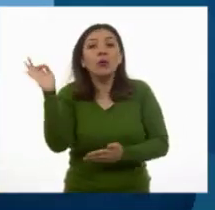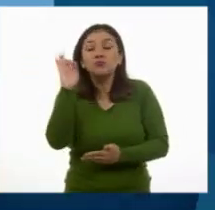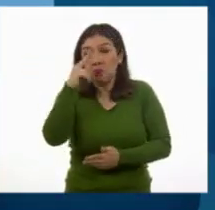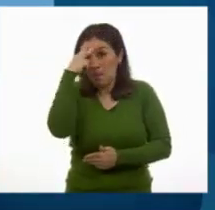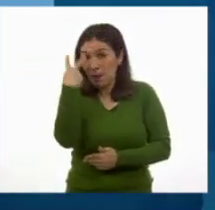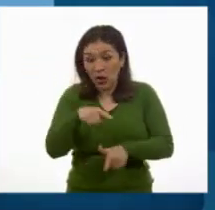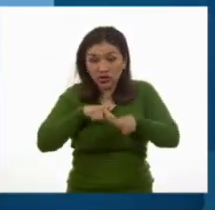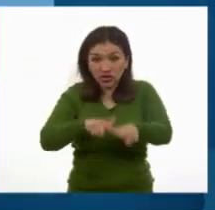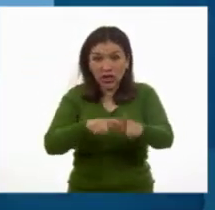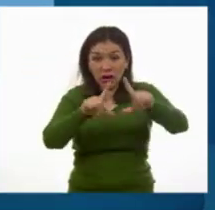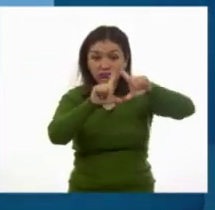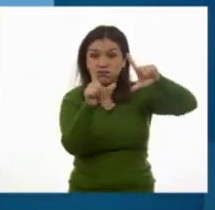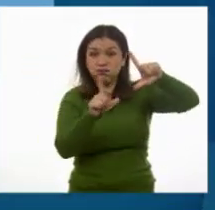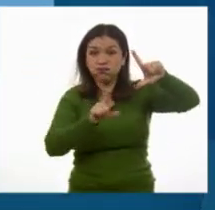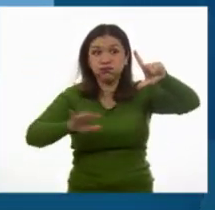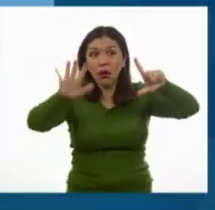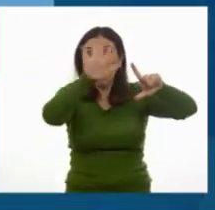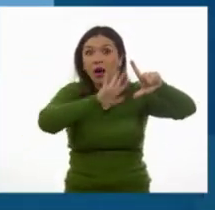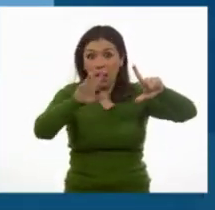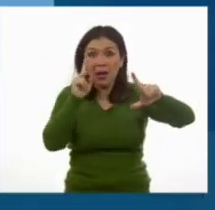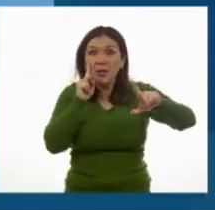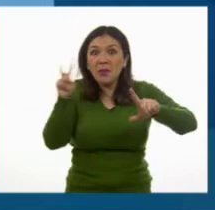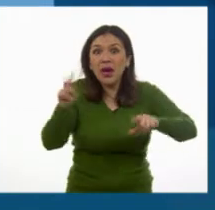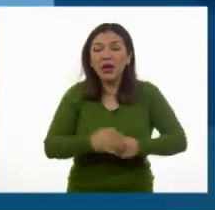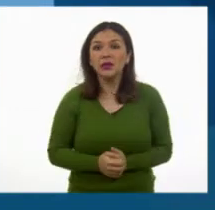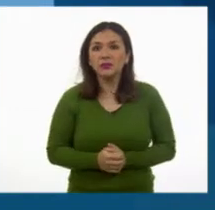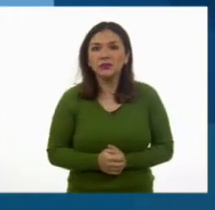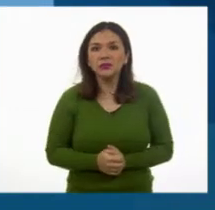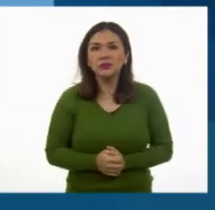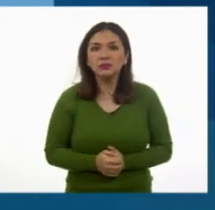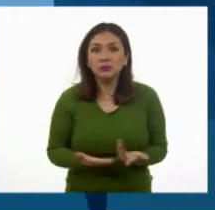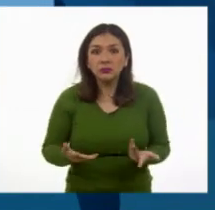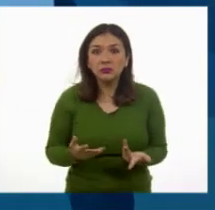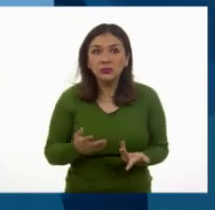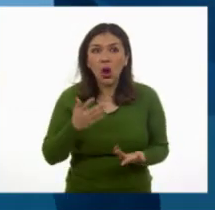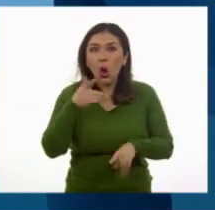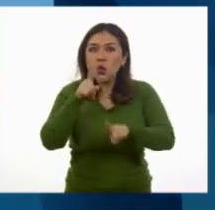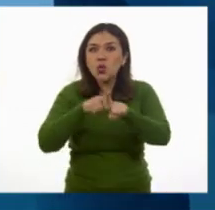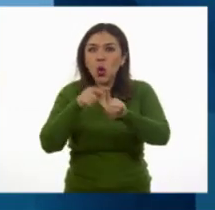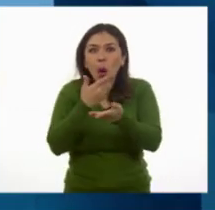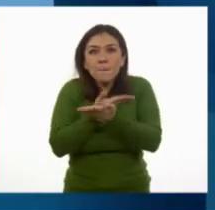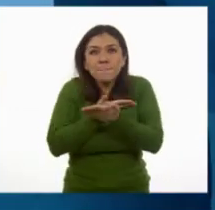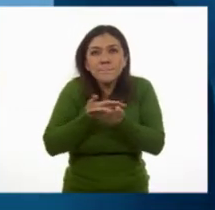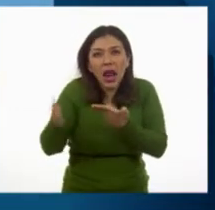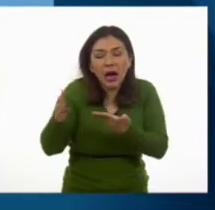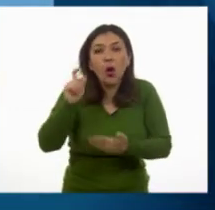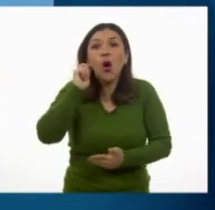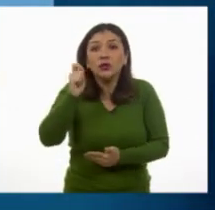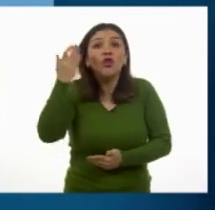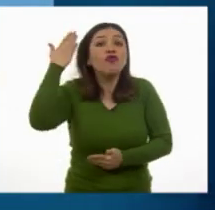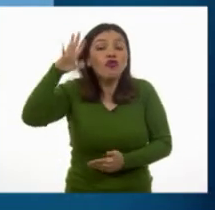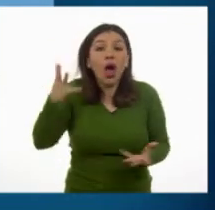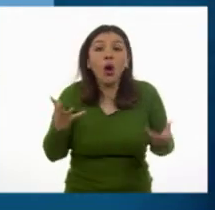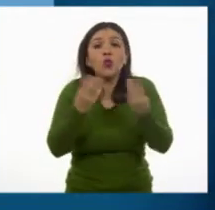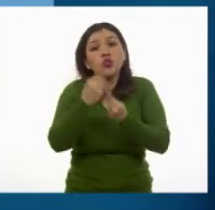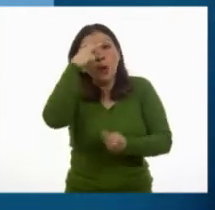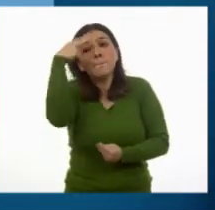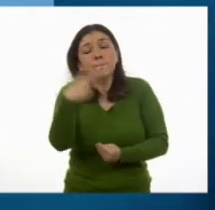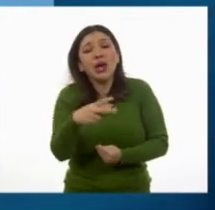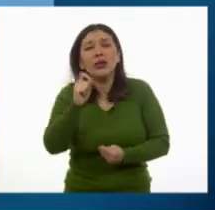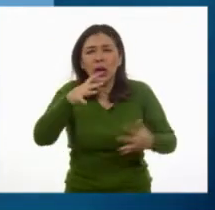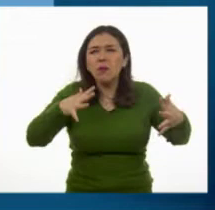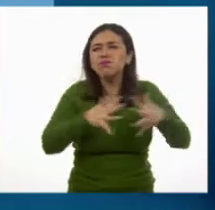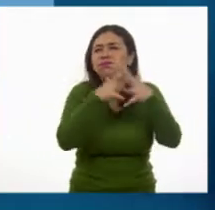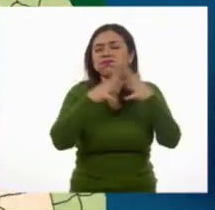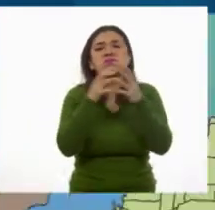hubiera conservado todo ese territorio. Miren, la parte que está en blanco era parte de México y fue lo que se perdió durante